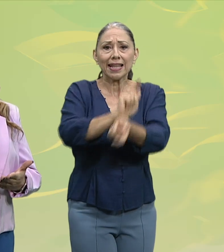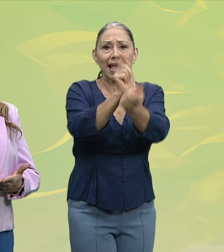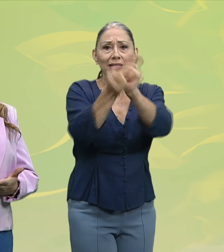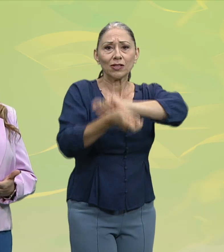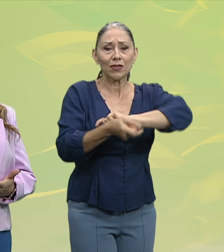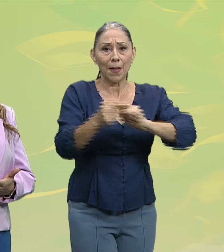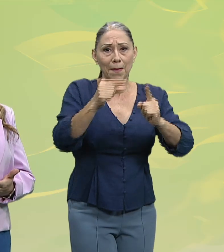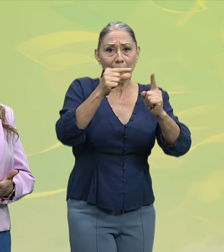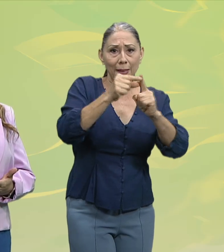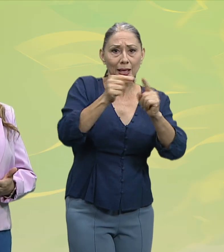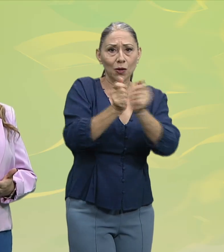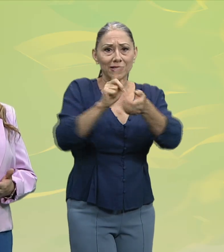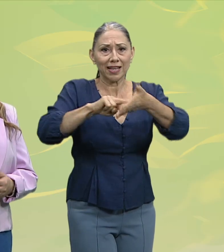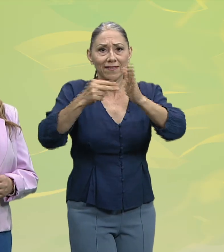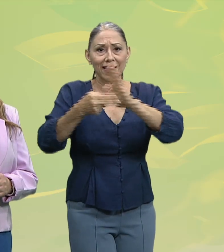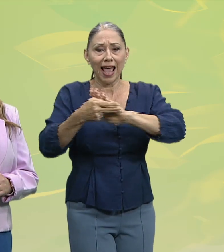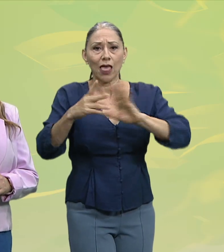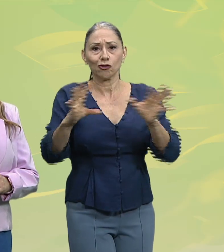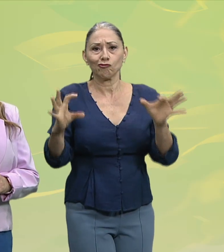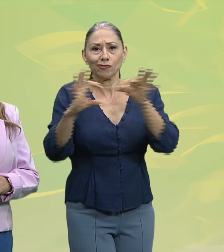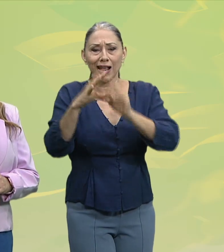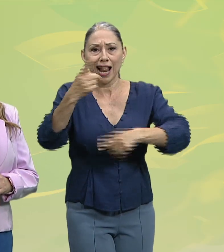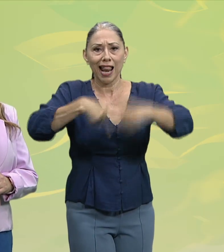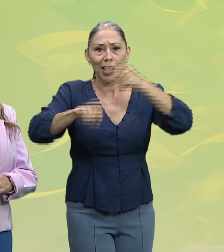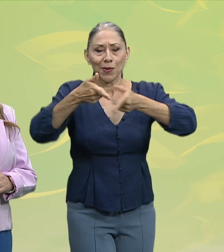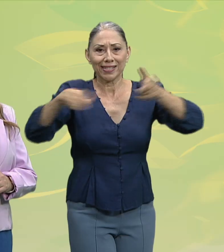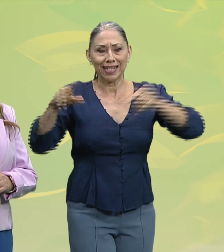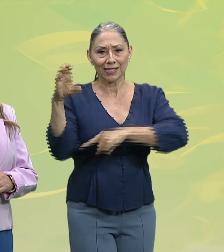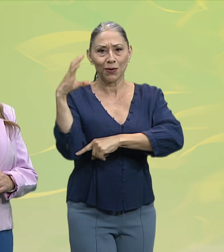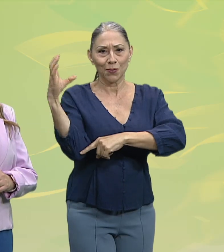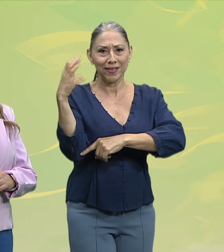traducción de significantes a la lengua de señas colombiana.